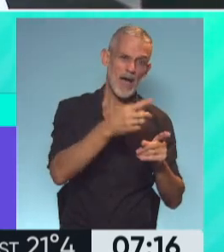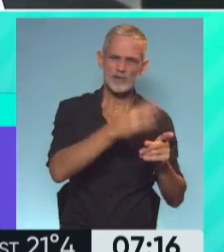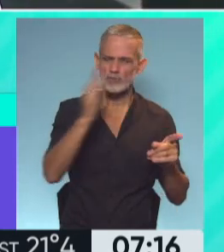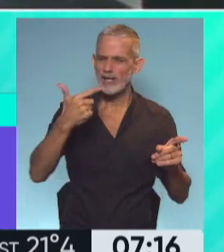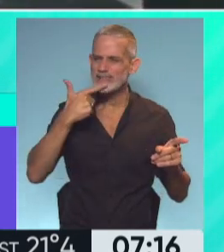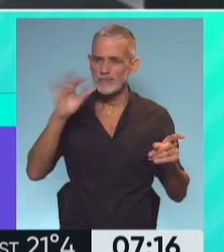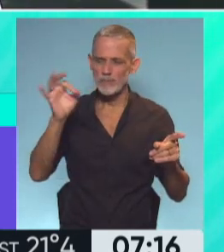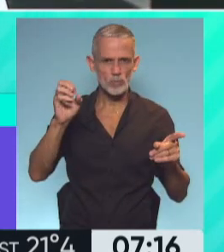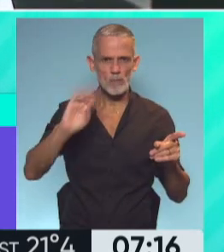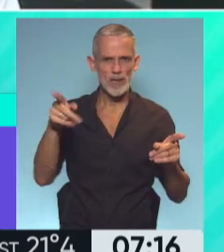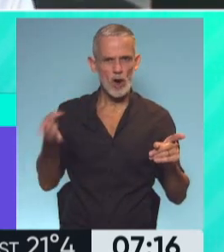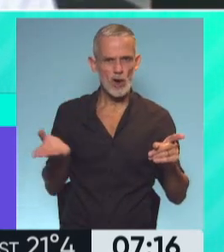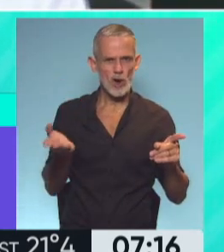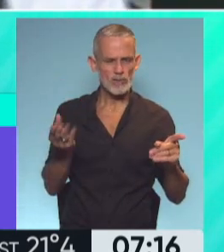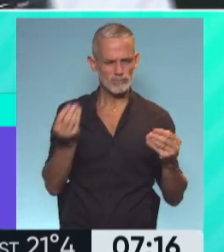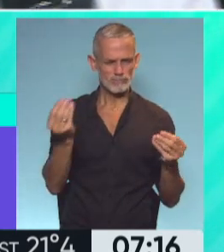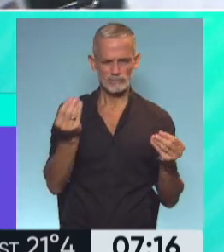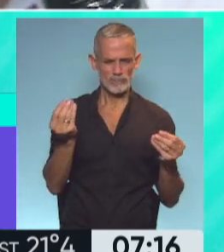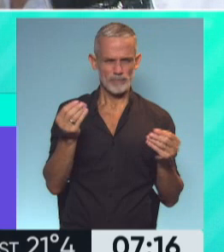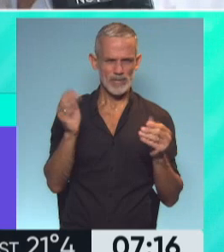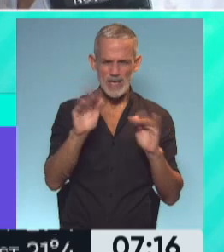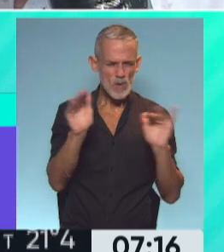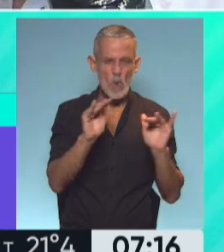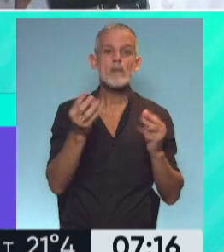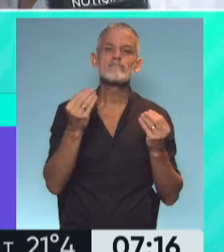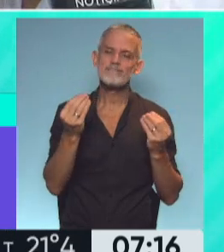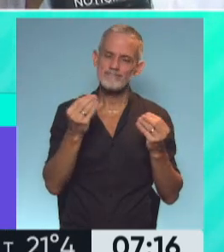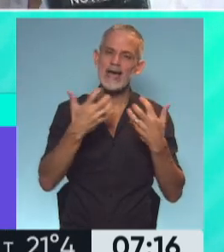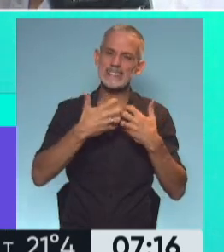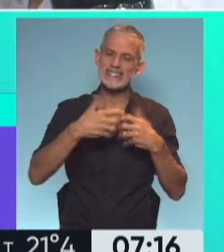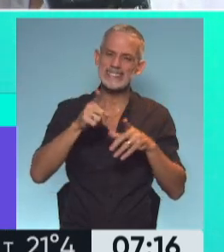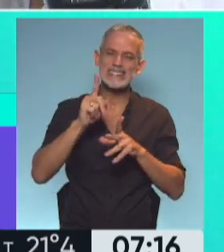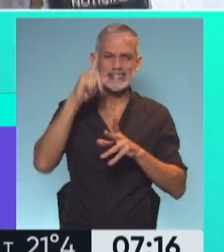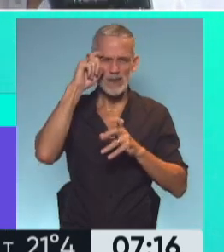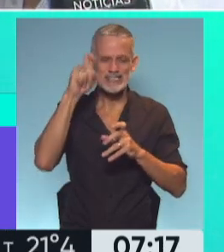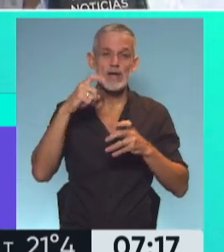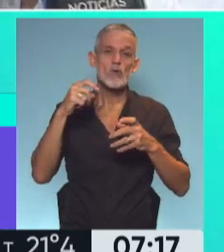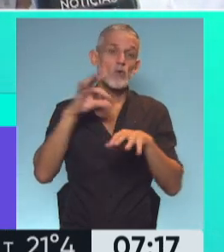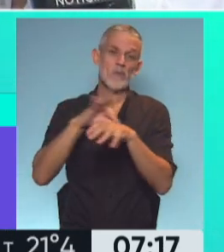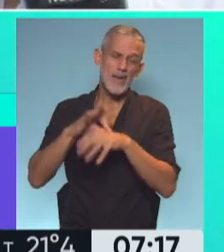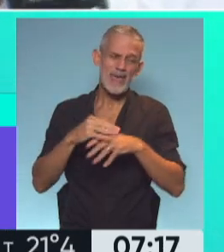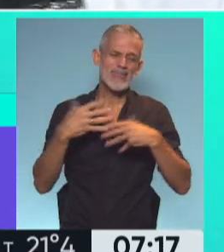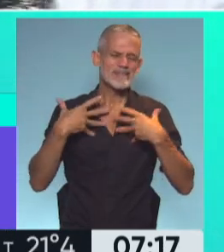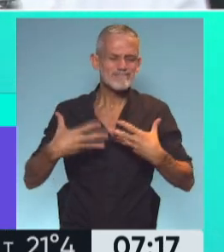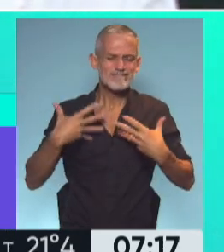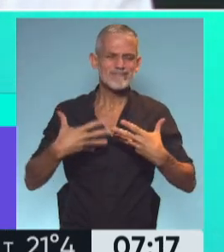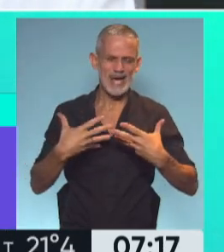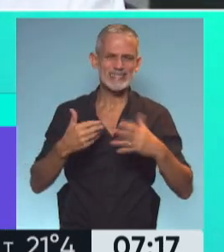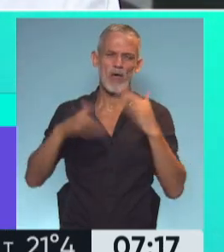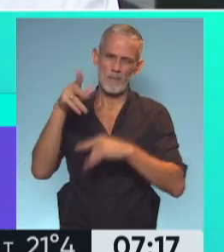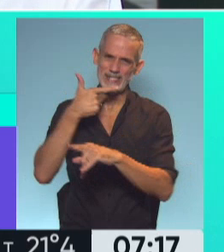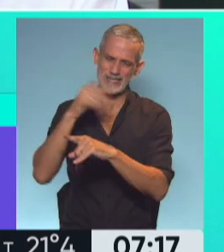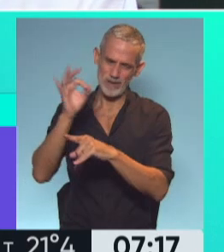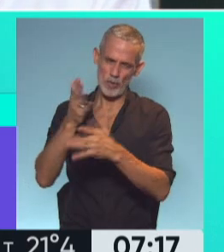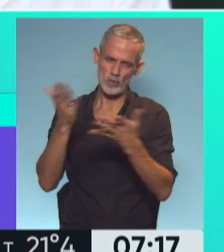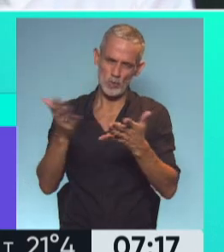en septiembre o octubre. Y esto tiene que ver nuevamente con la tensión del sistema y la fatiga de los trabajadores. Doctor, desde el piso, Alejandro